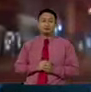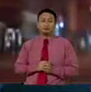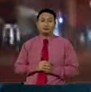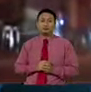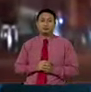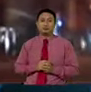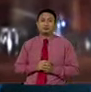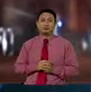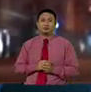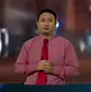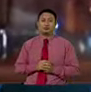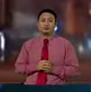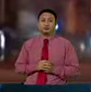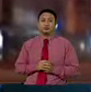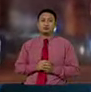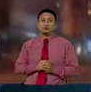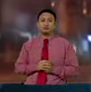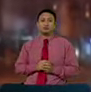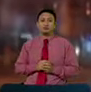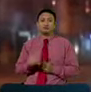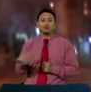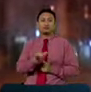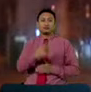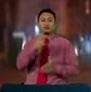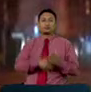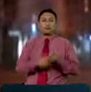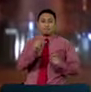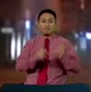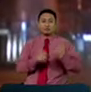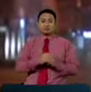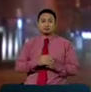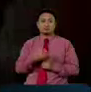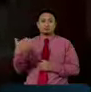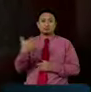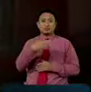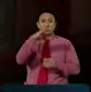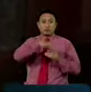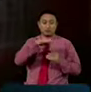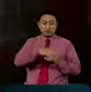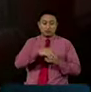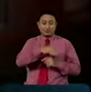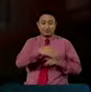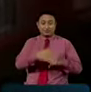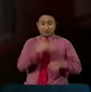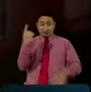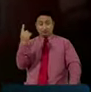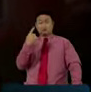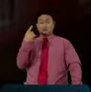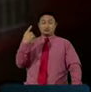unificada. La misma sanción aplica para quienes acudan a votar bajo los